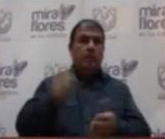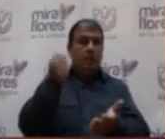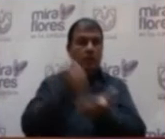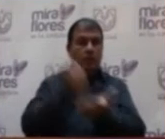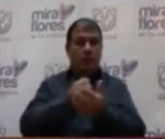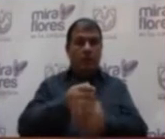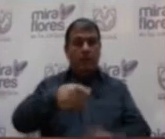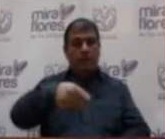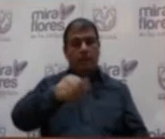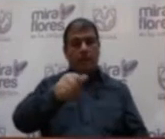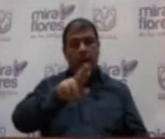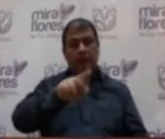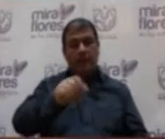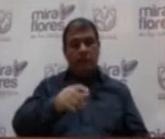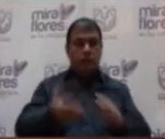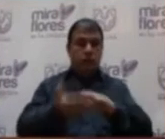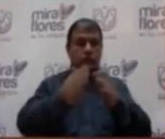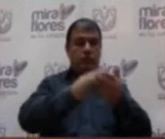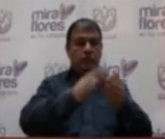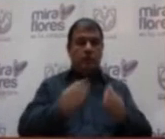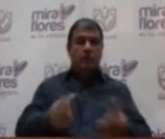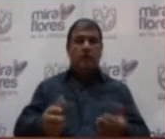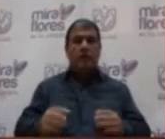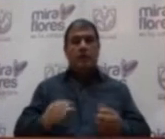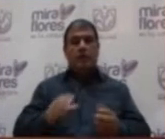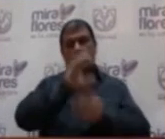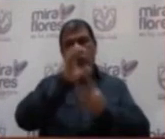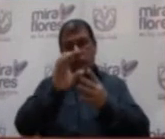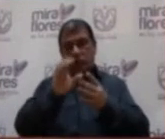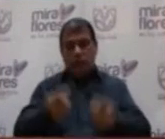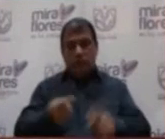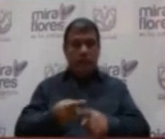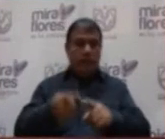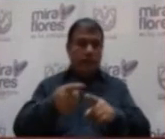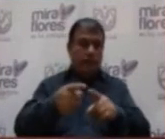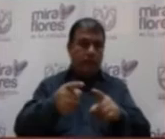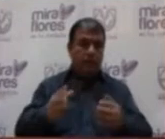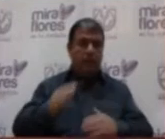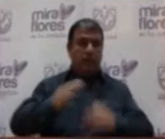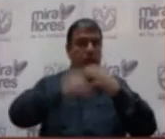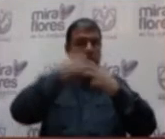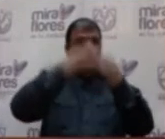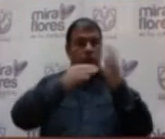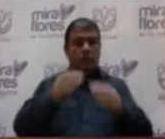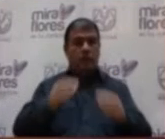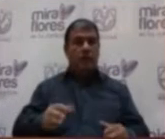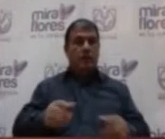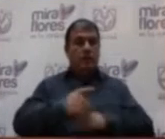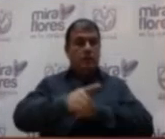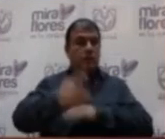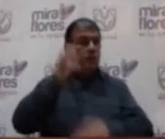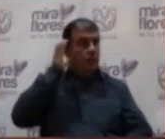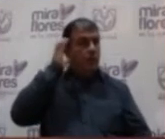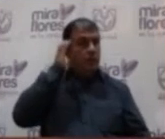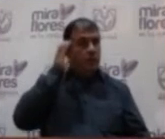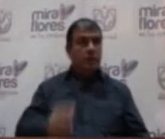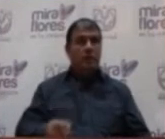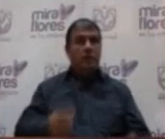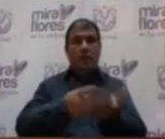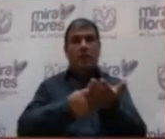parámetros urbanísticos y edificatorios y las condiciones generales de edificación en el distrito de Miraflores. Al